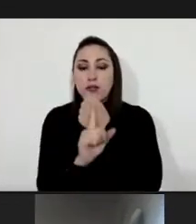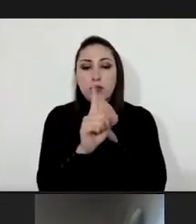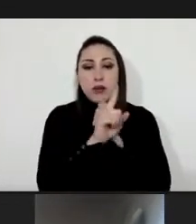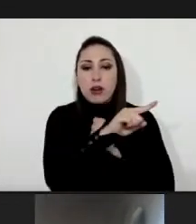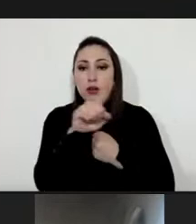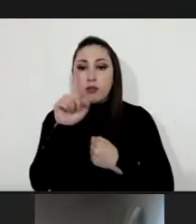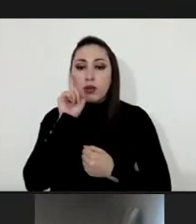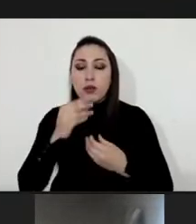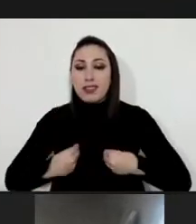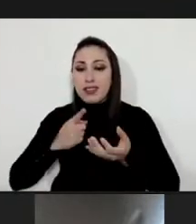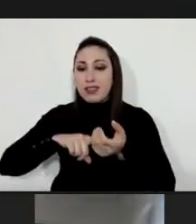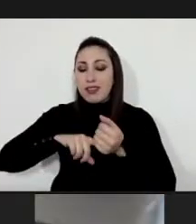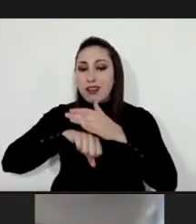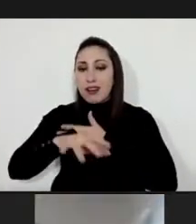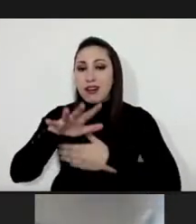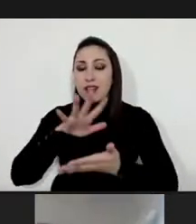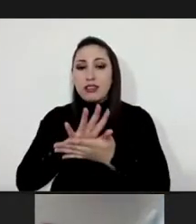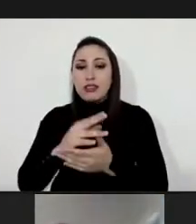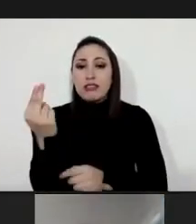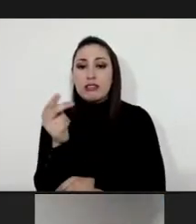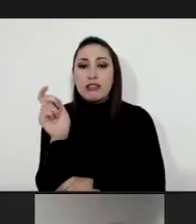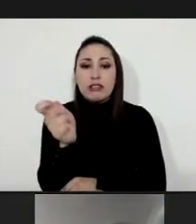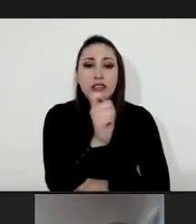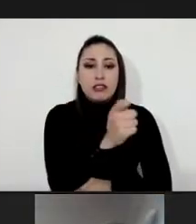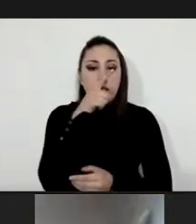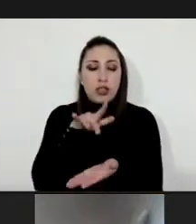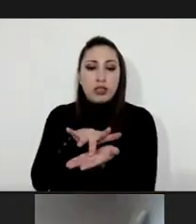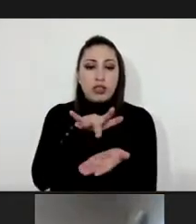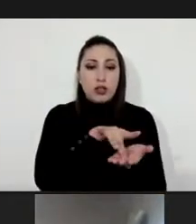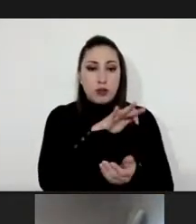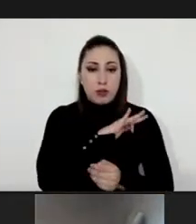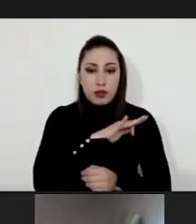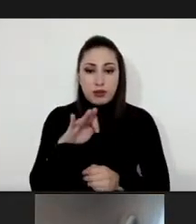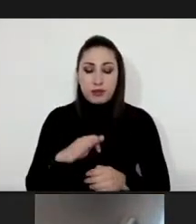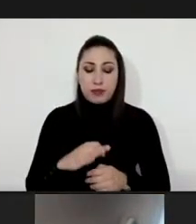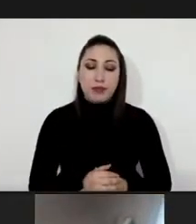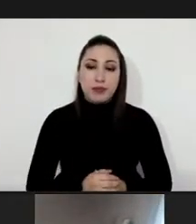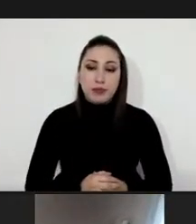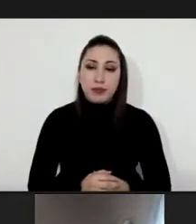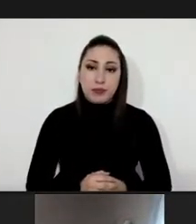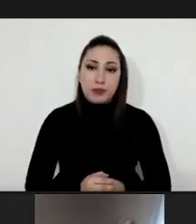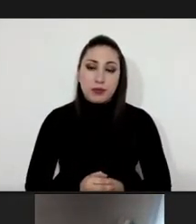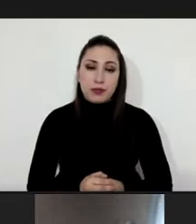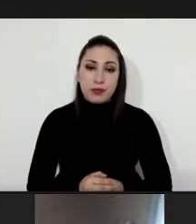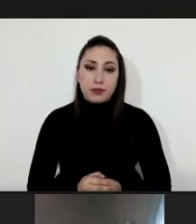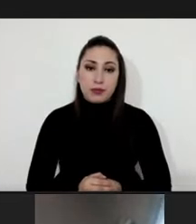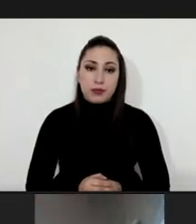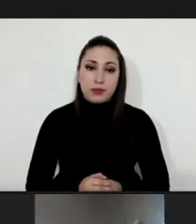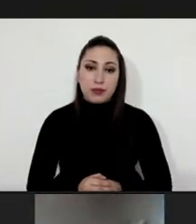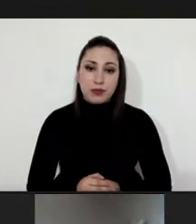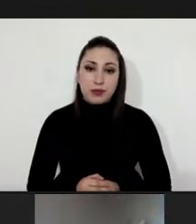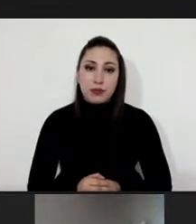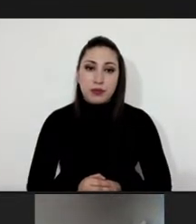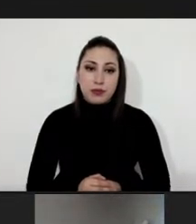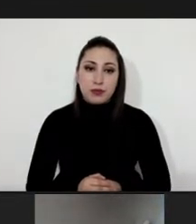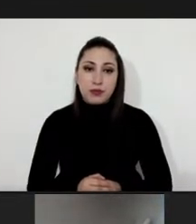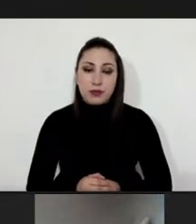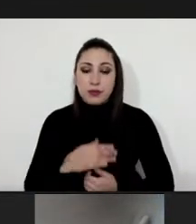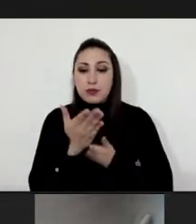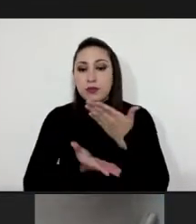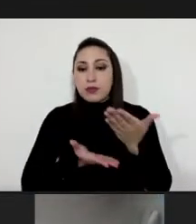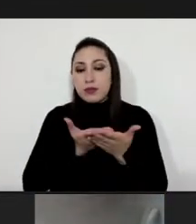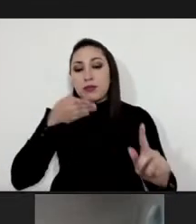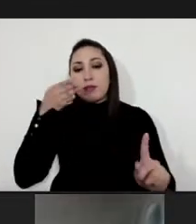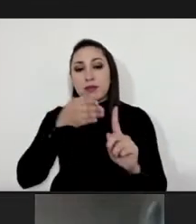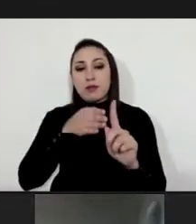mujeres privadas de su libertad desde todas las aristas. Por lo anteriormente expuesto, se proponen los siguientes